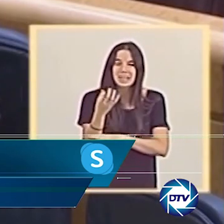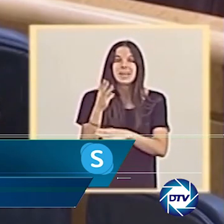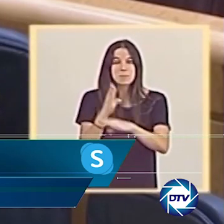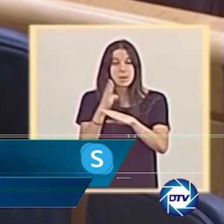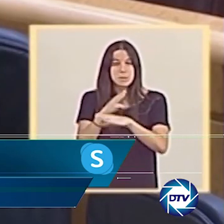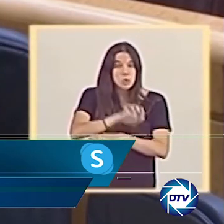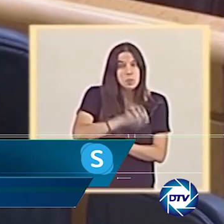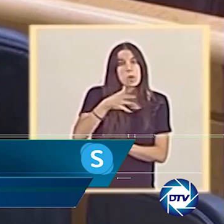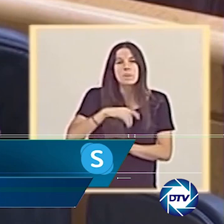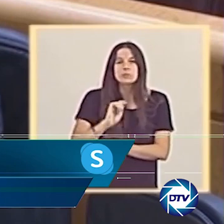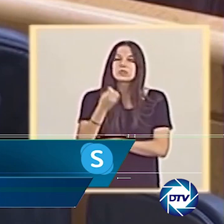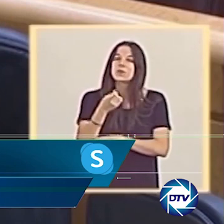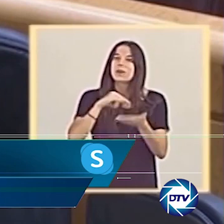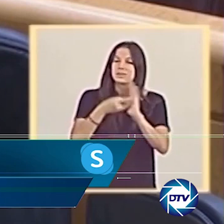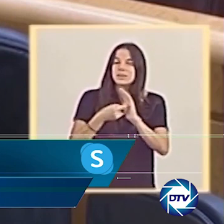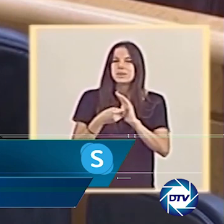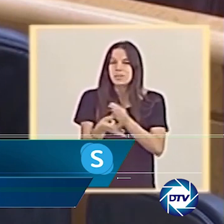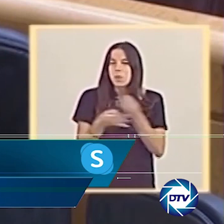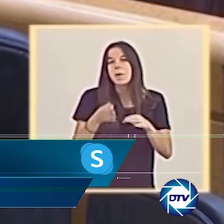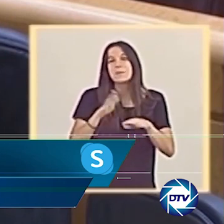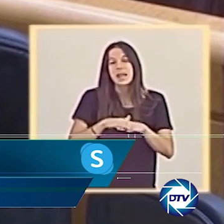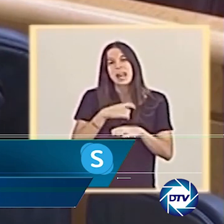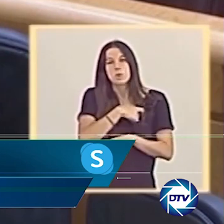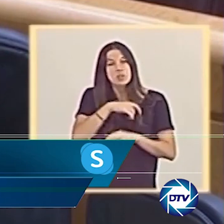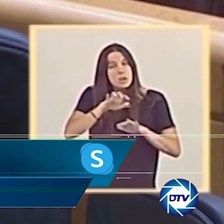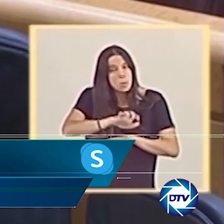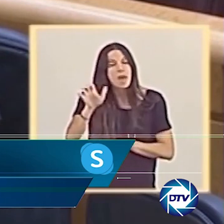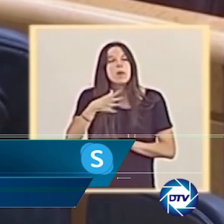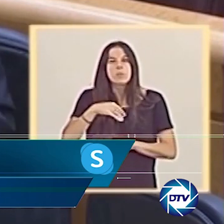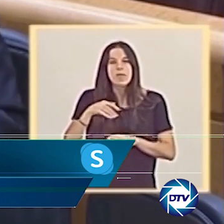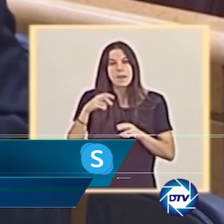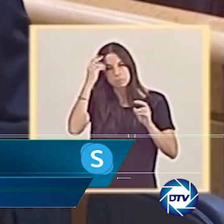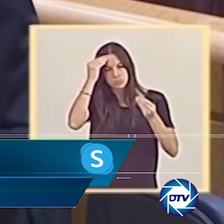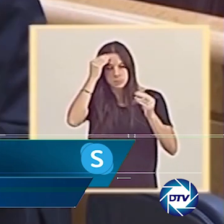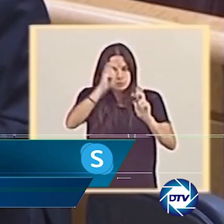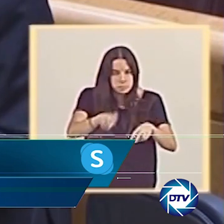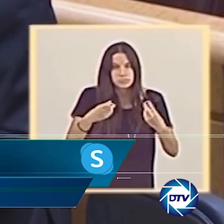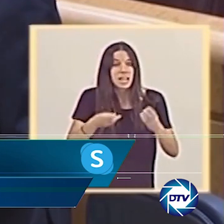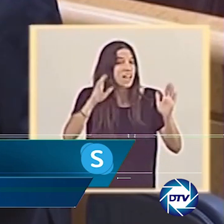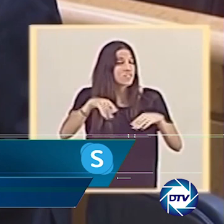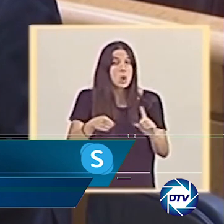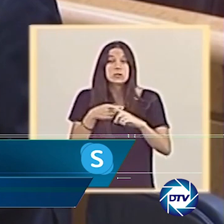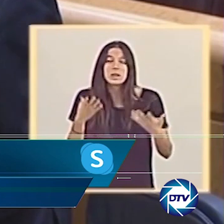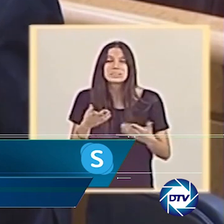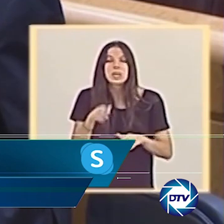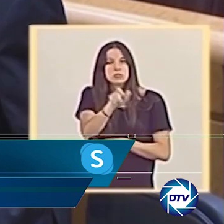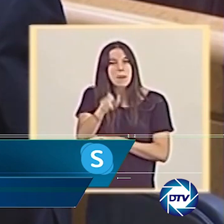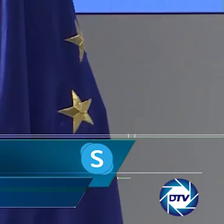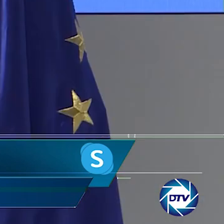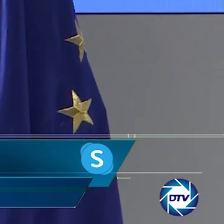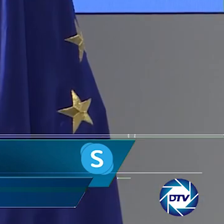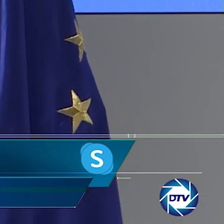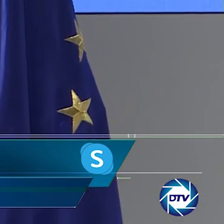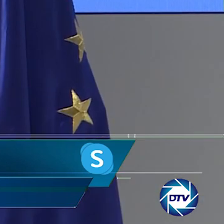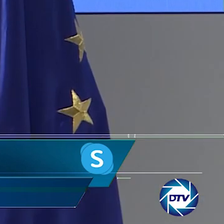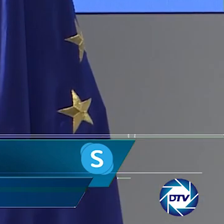él interesaba como cortina de humo para tapar el gran lío que tienen con los independentistas catalanes por una información bastante